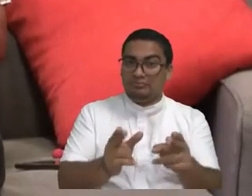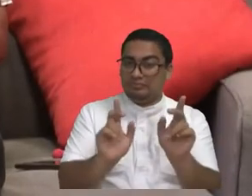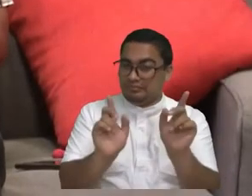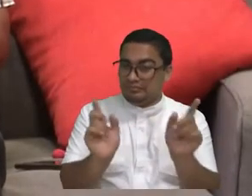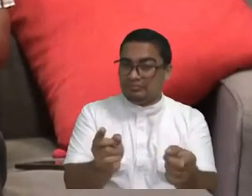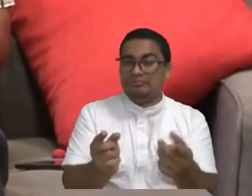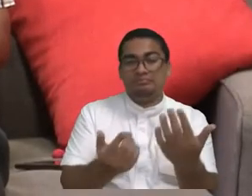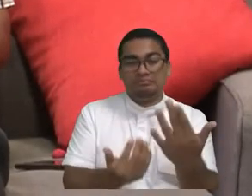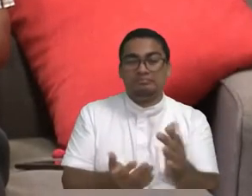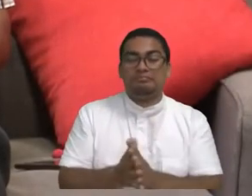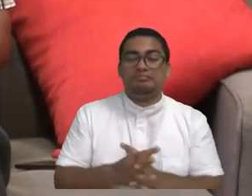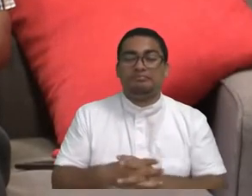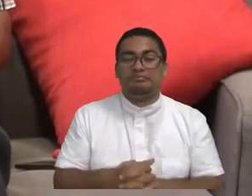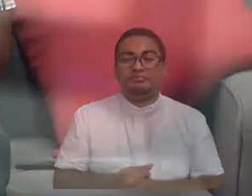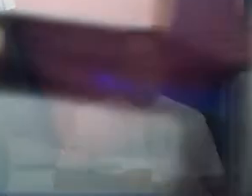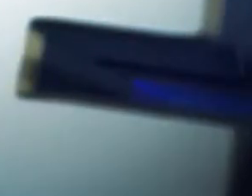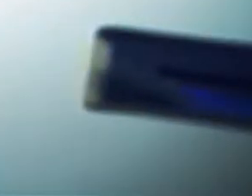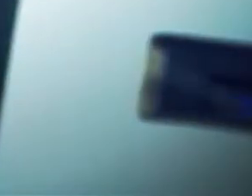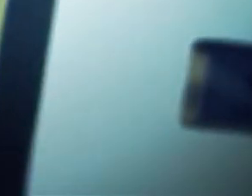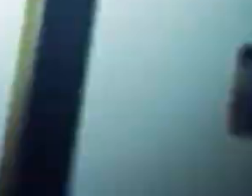y ya volvemos